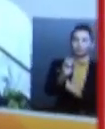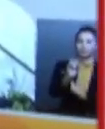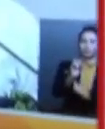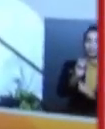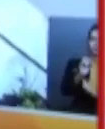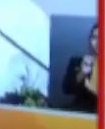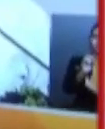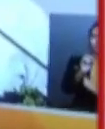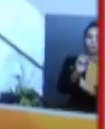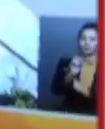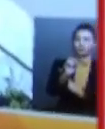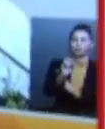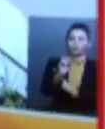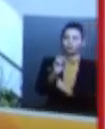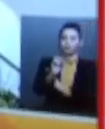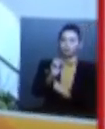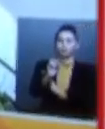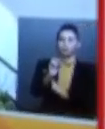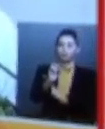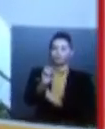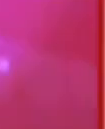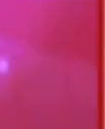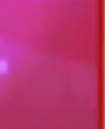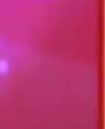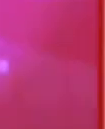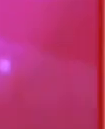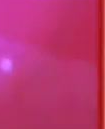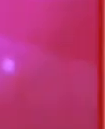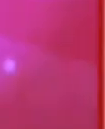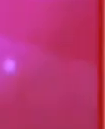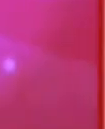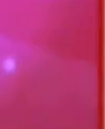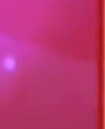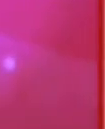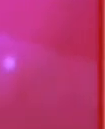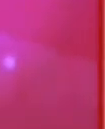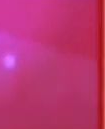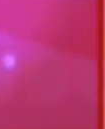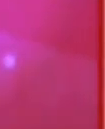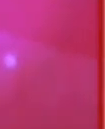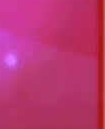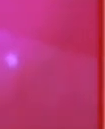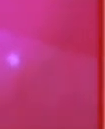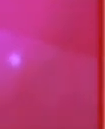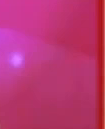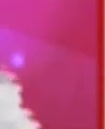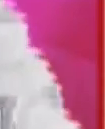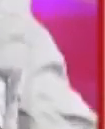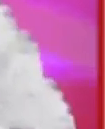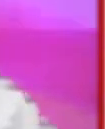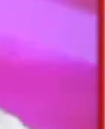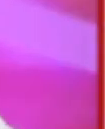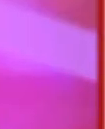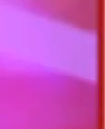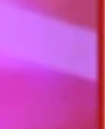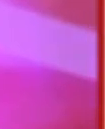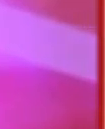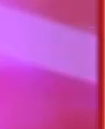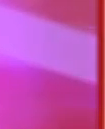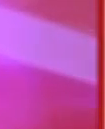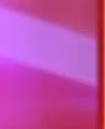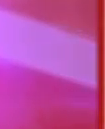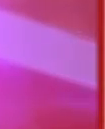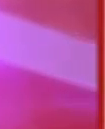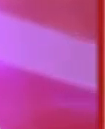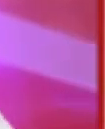¿cómo diríamos nosotros para llamarlo de una forma legal? Los haitices están llenos de haitianos. ¿Cómo es? Los haitices. Nada más, por eso que le dicen los haitices, porque están llenos